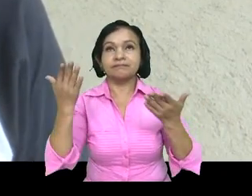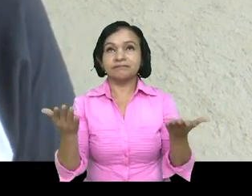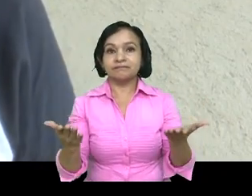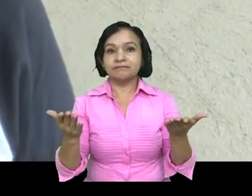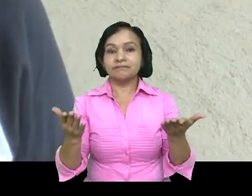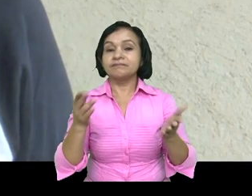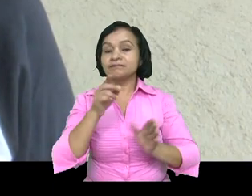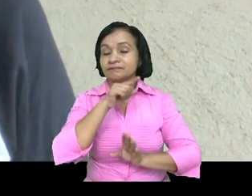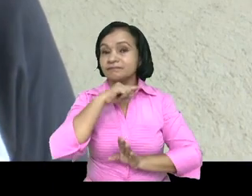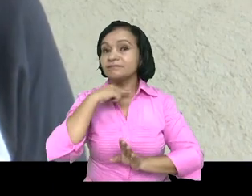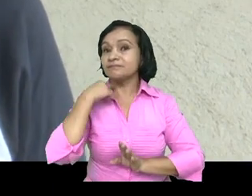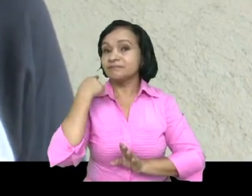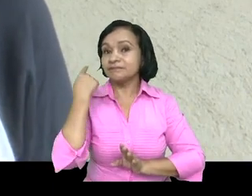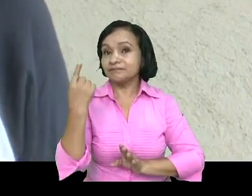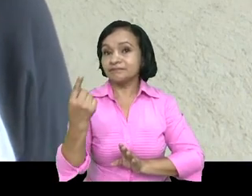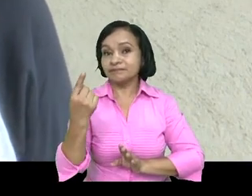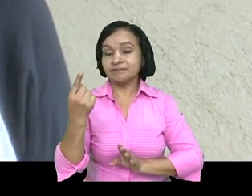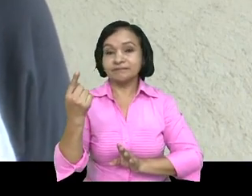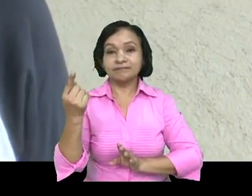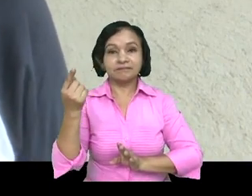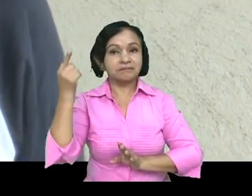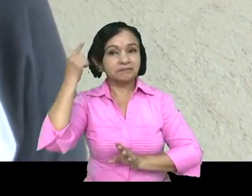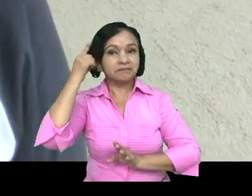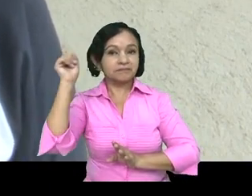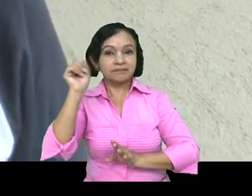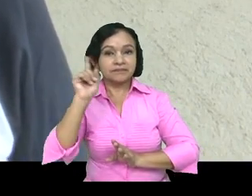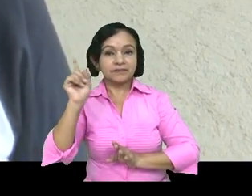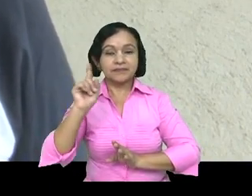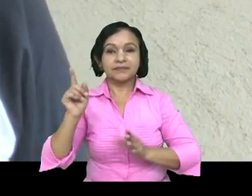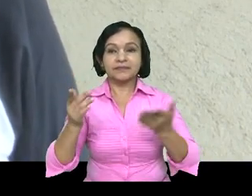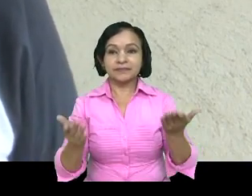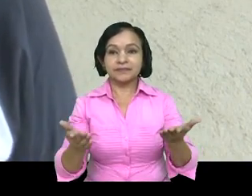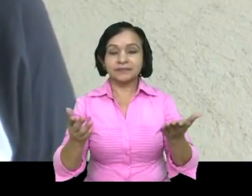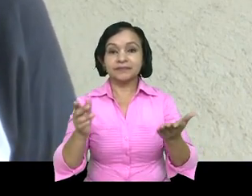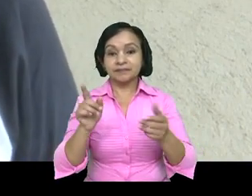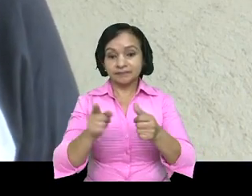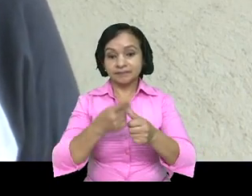se hizo realidad, que nunca pensábamos tener esta agua, pues. Pero